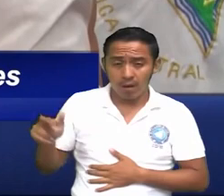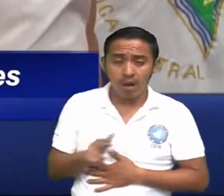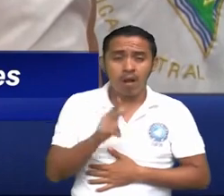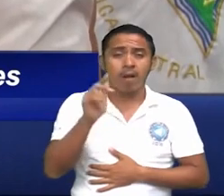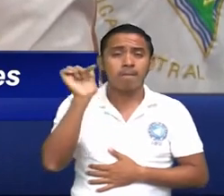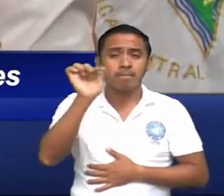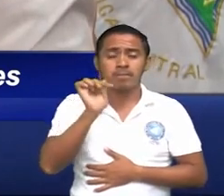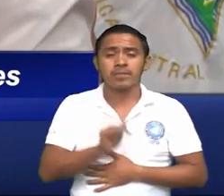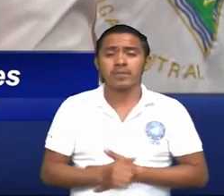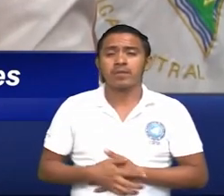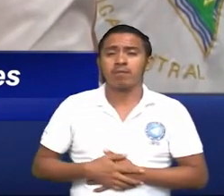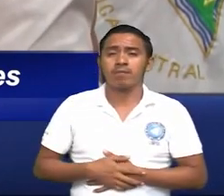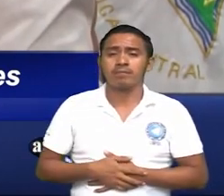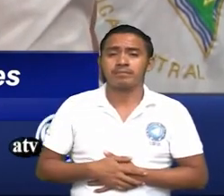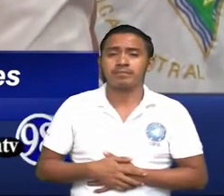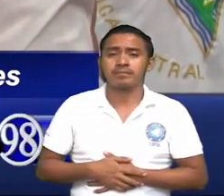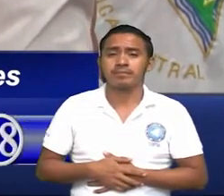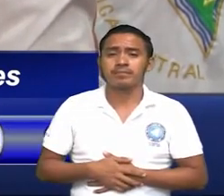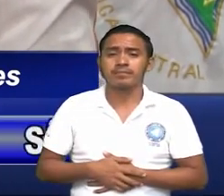esa campaña